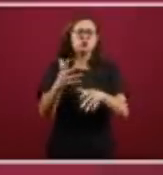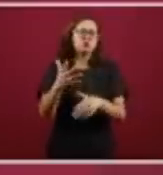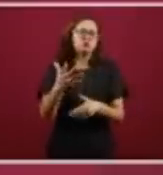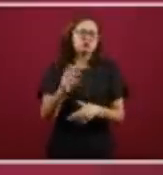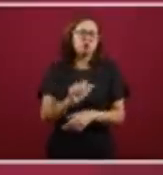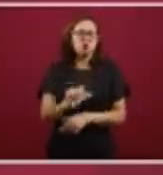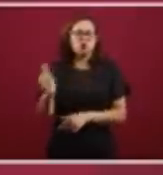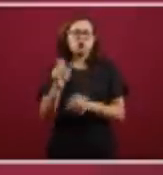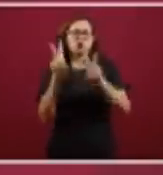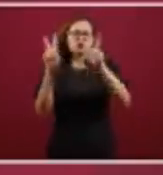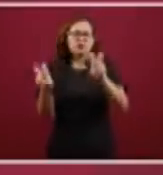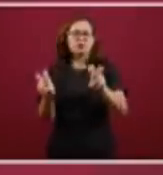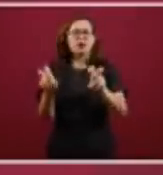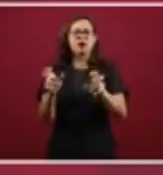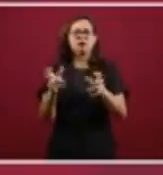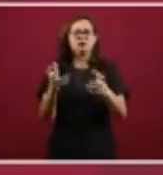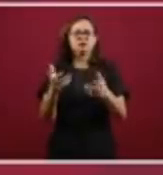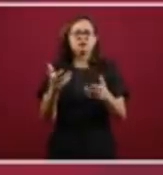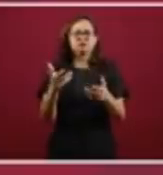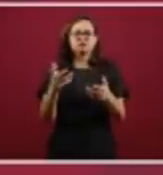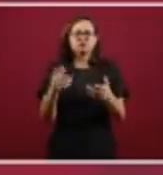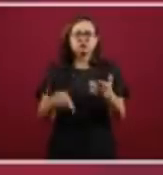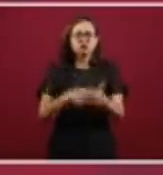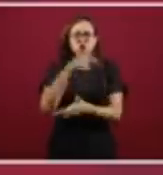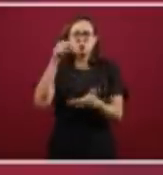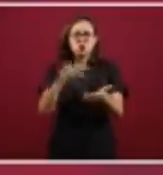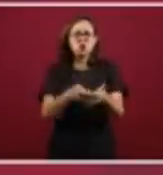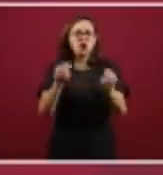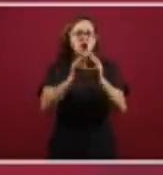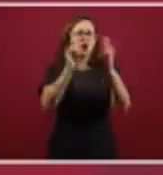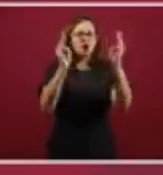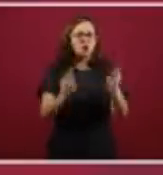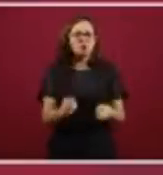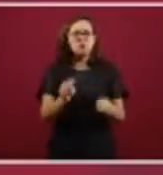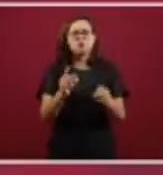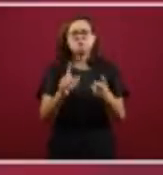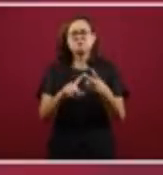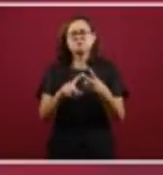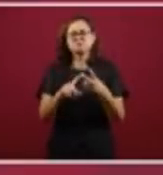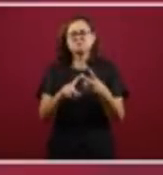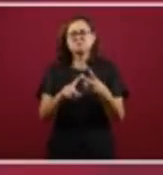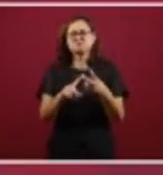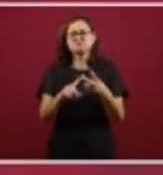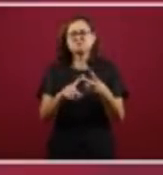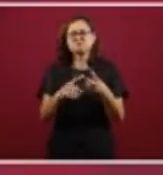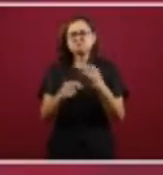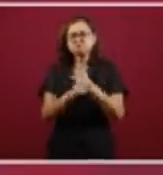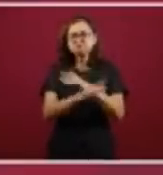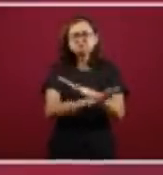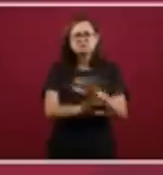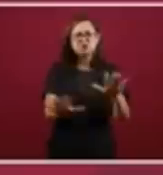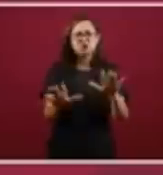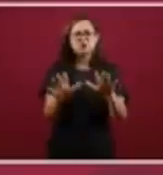general de ubicación de módulos y estar informando